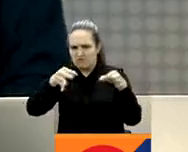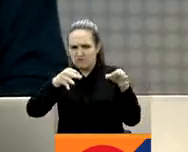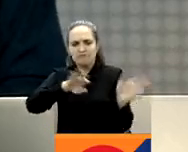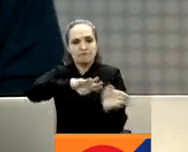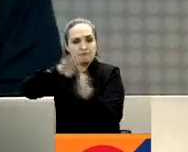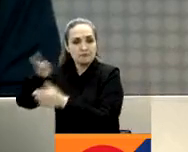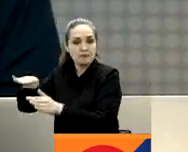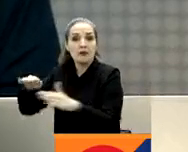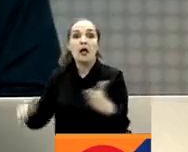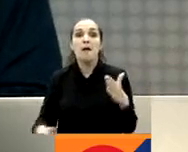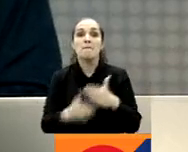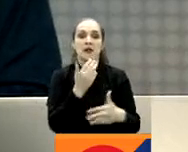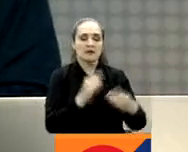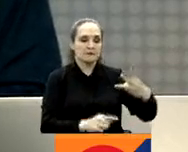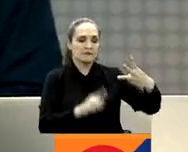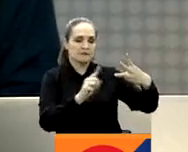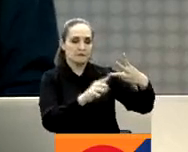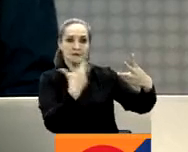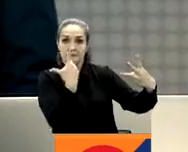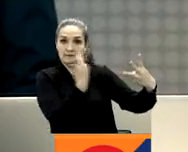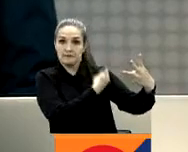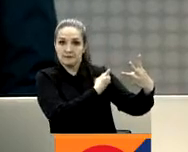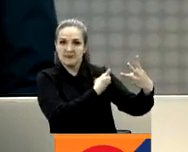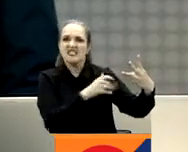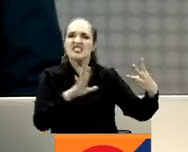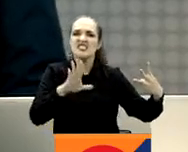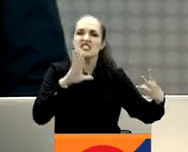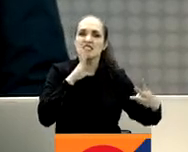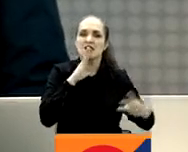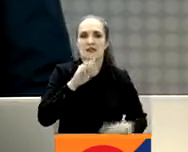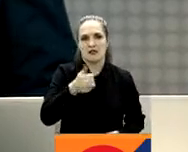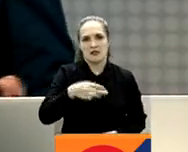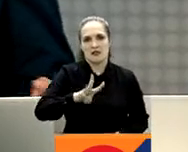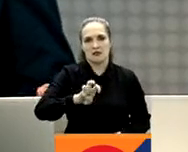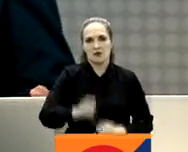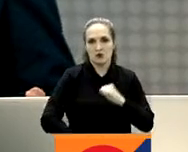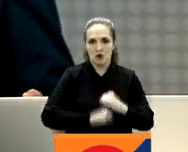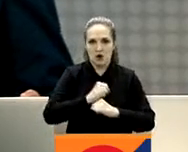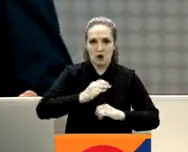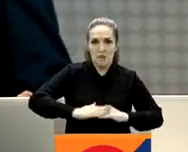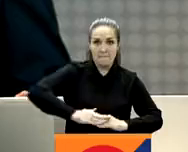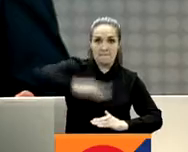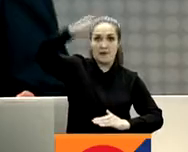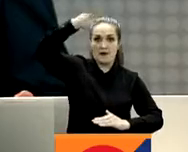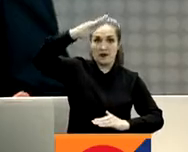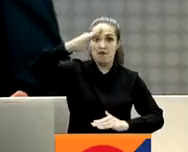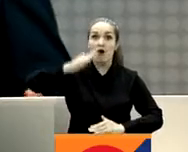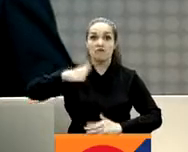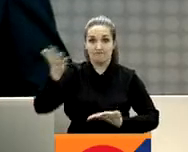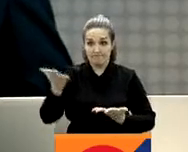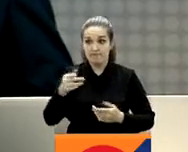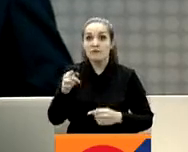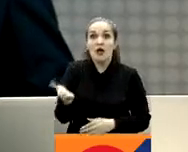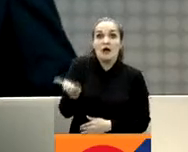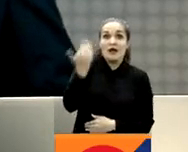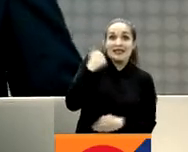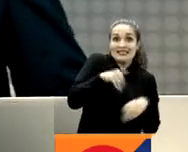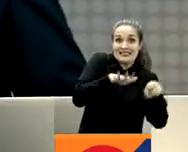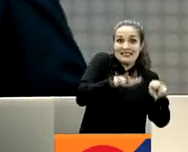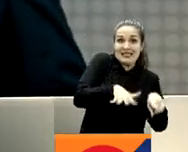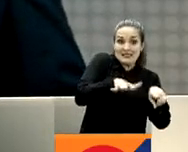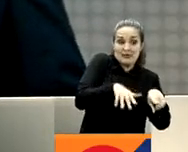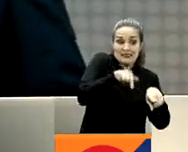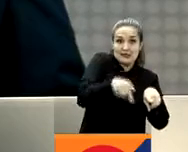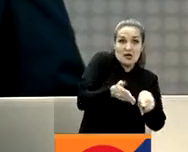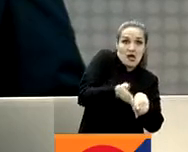Inició la aplicación de la dosis de refuerzo para mayores de 18 años que hayan recibido la segunda hace por lo menos 6 meses. Pero